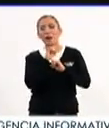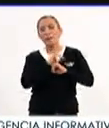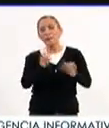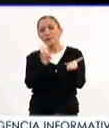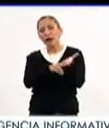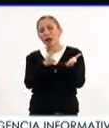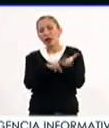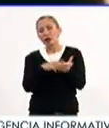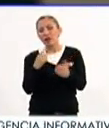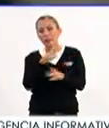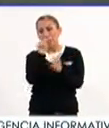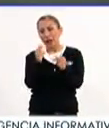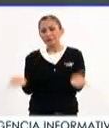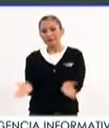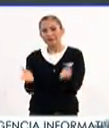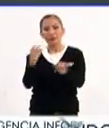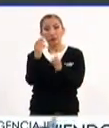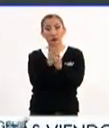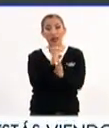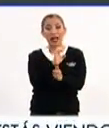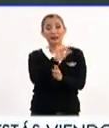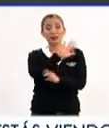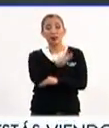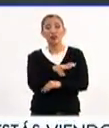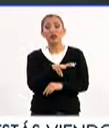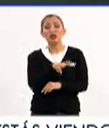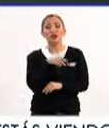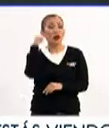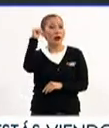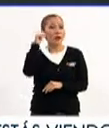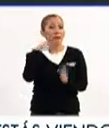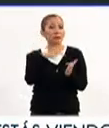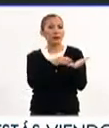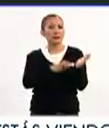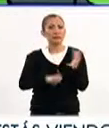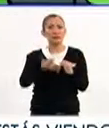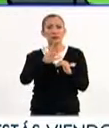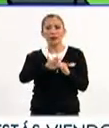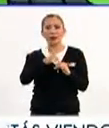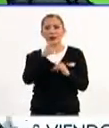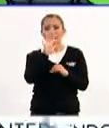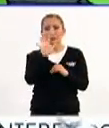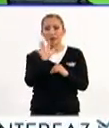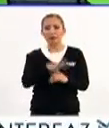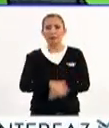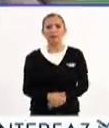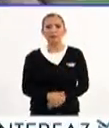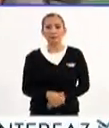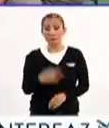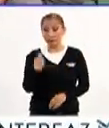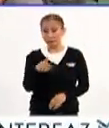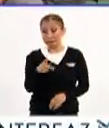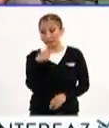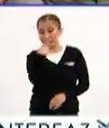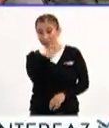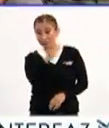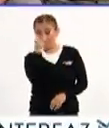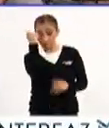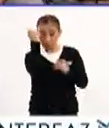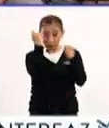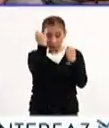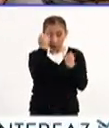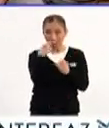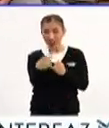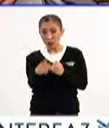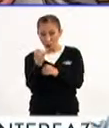valores pacifistas en el mundo. Einstein falleció el 18 de abril de 1955. No obstante, sus teorías